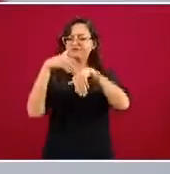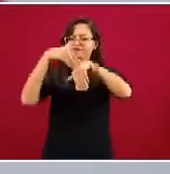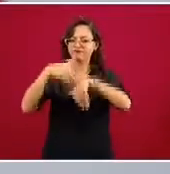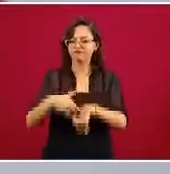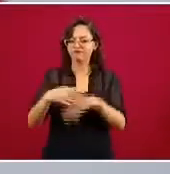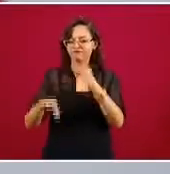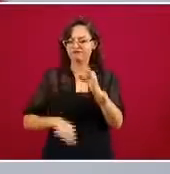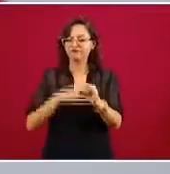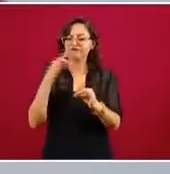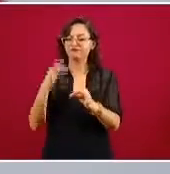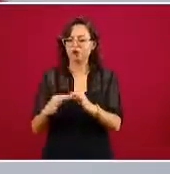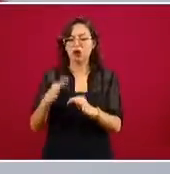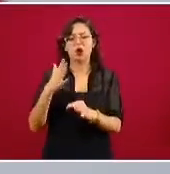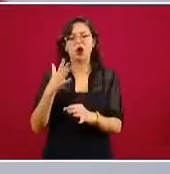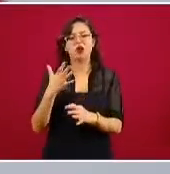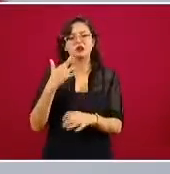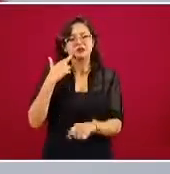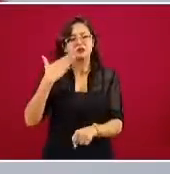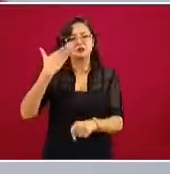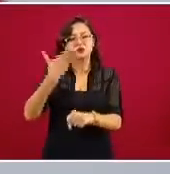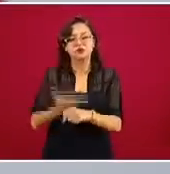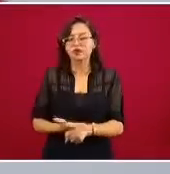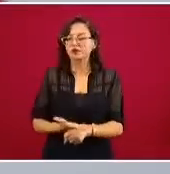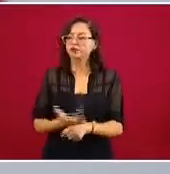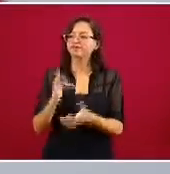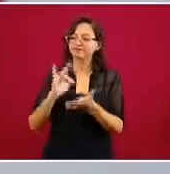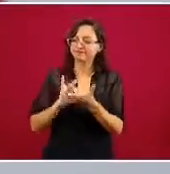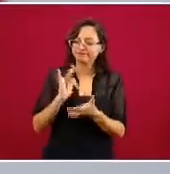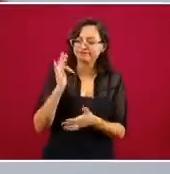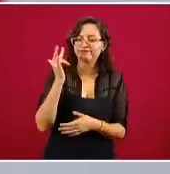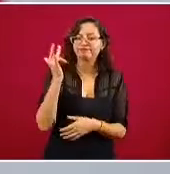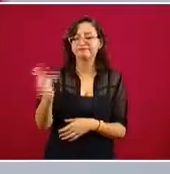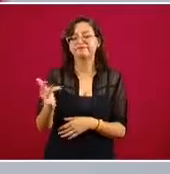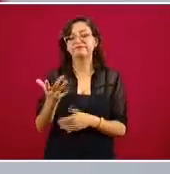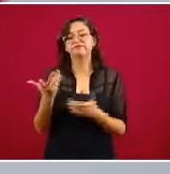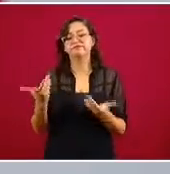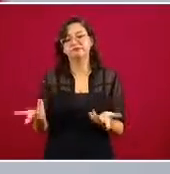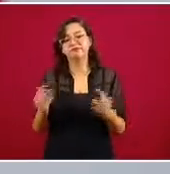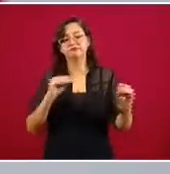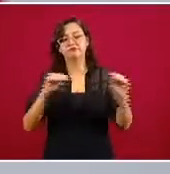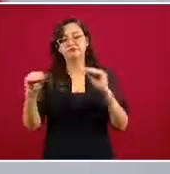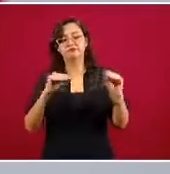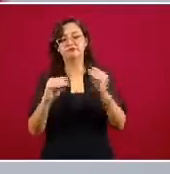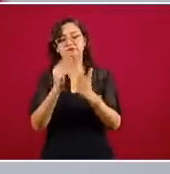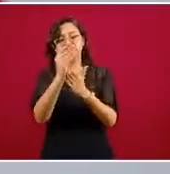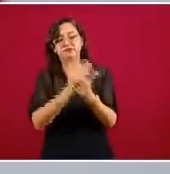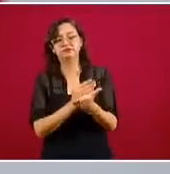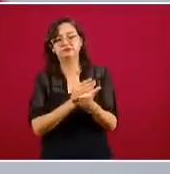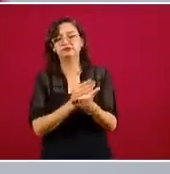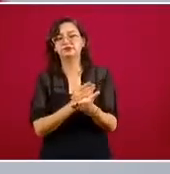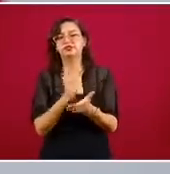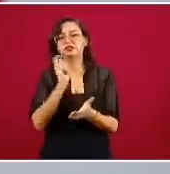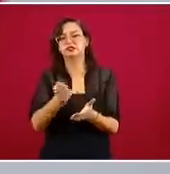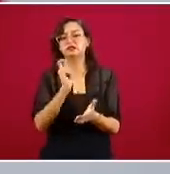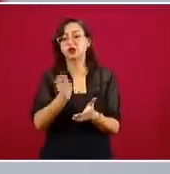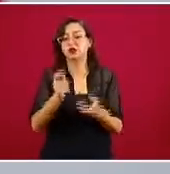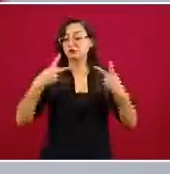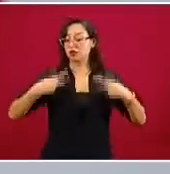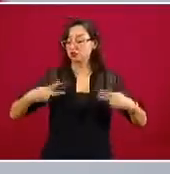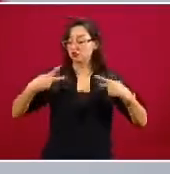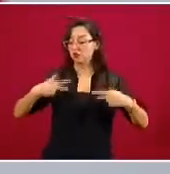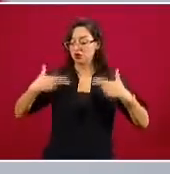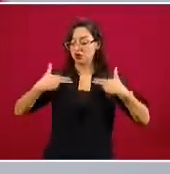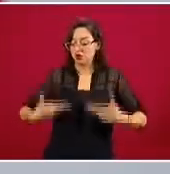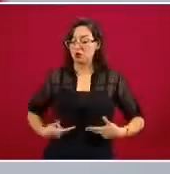medidas con extrema responsabilidad. Finalmente, estos patrones de movilidad representan personas de carne y